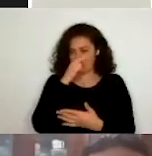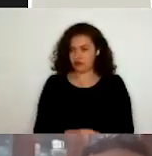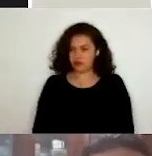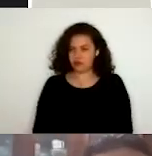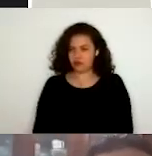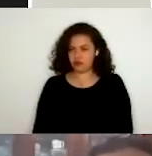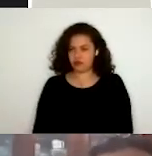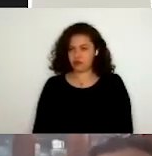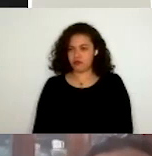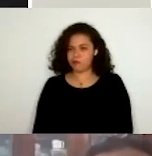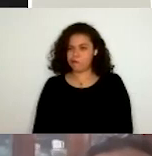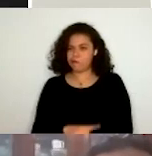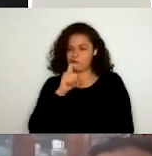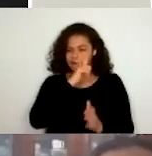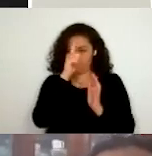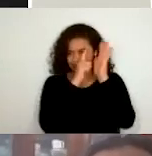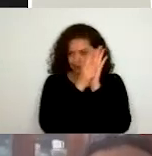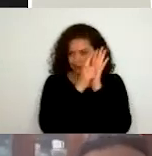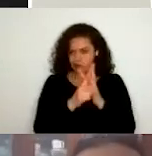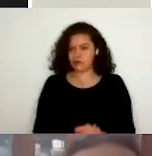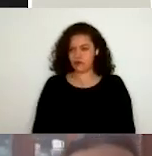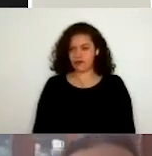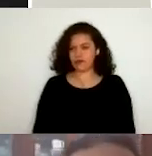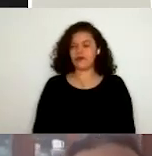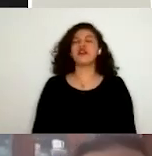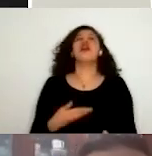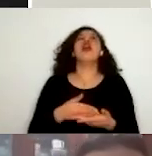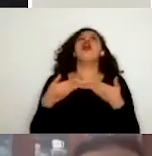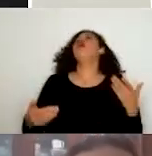Eso es en cuanto a las leyes. Ahora los reglamentos.